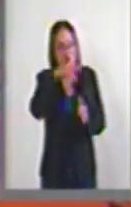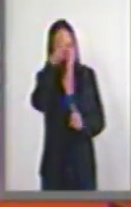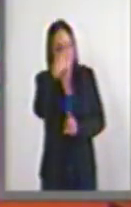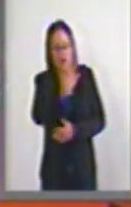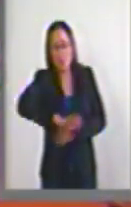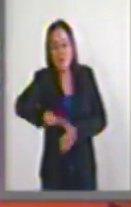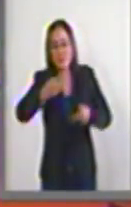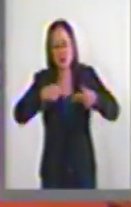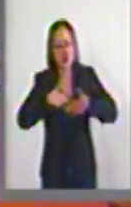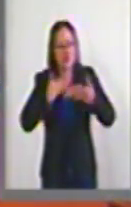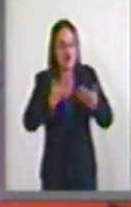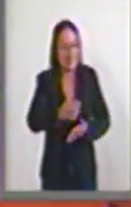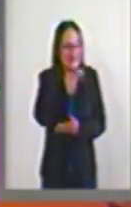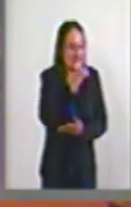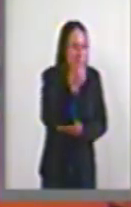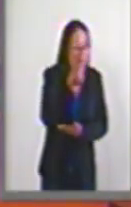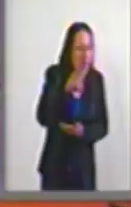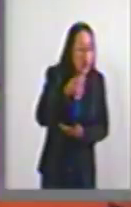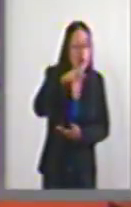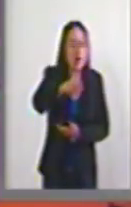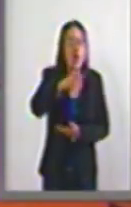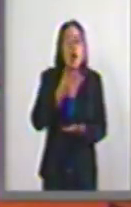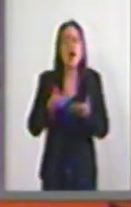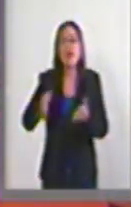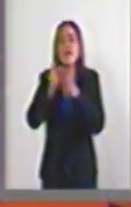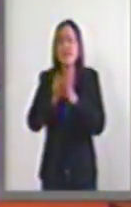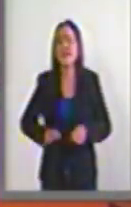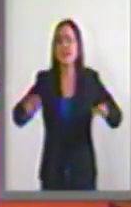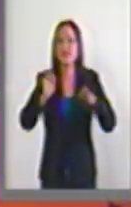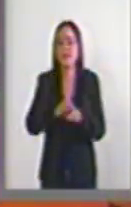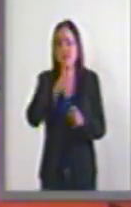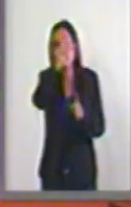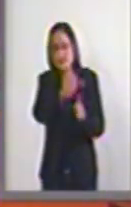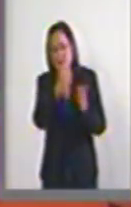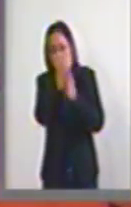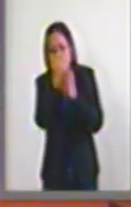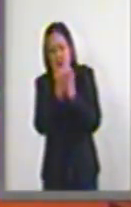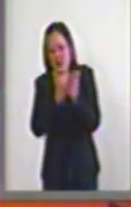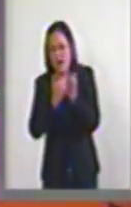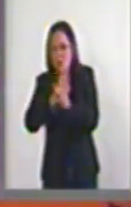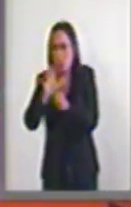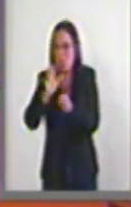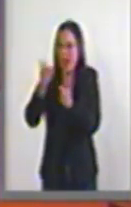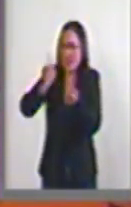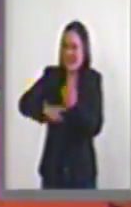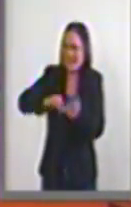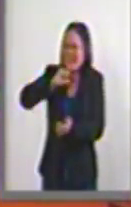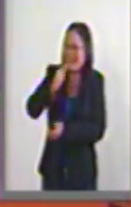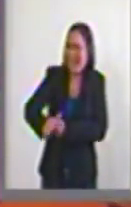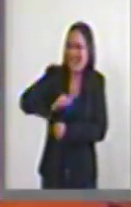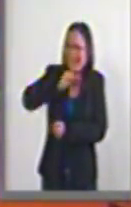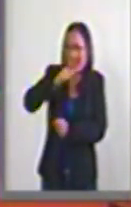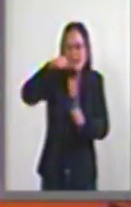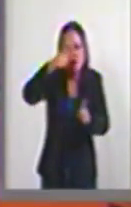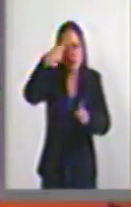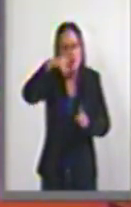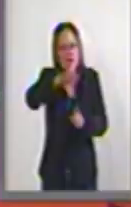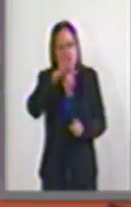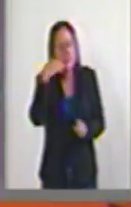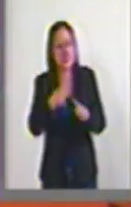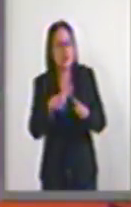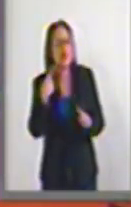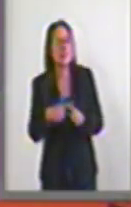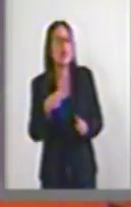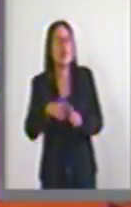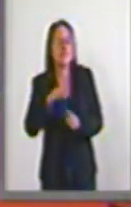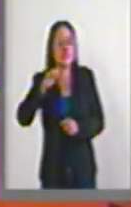México, es indispensable un perfil intachable en la Fiscalía Anticorrupción, y en este